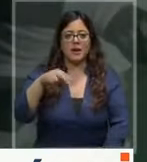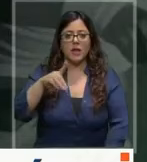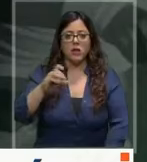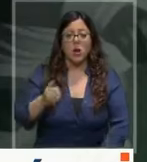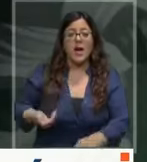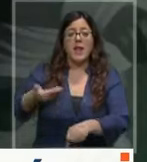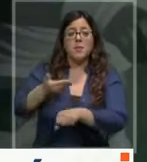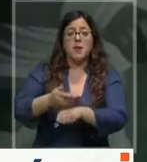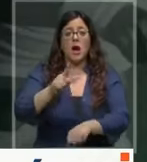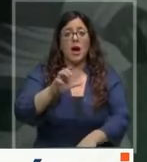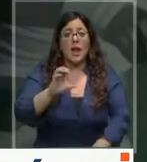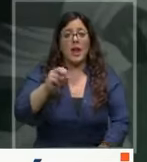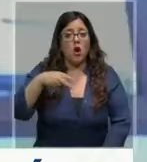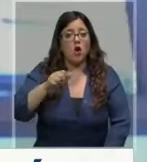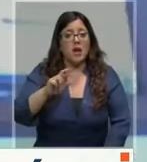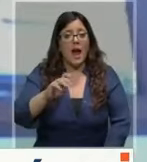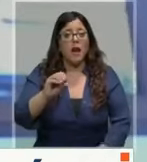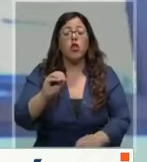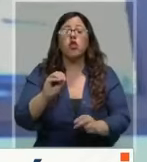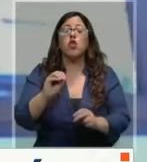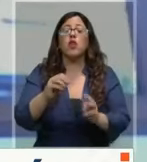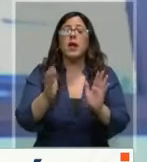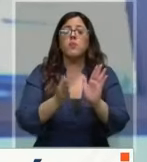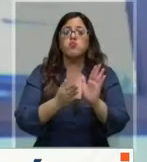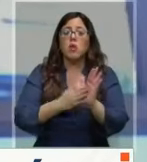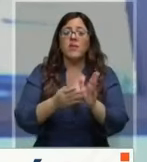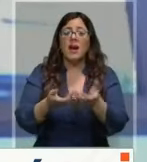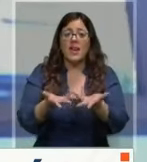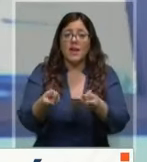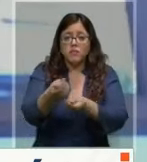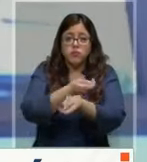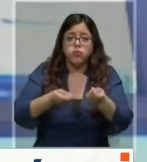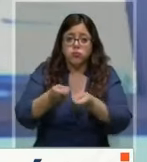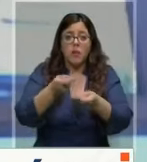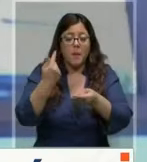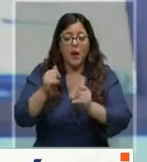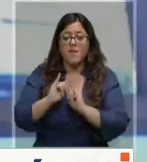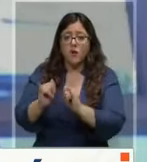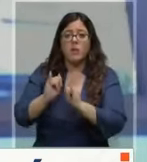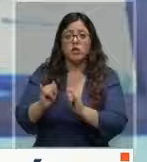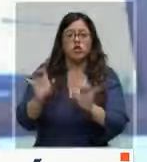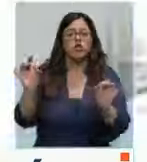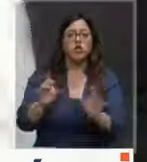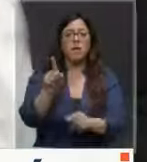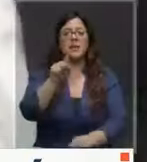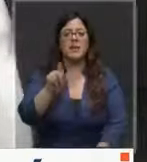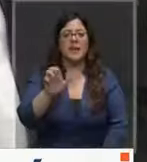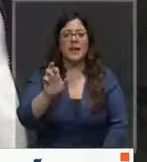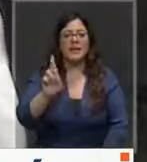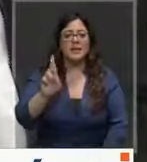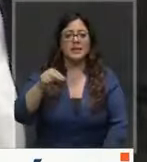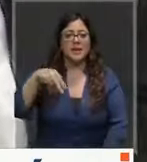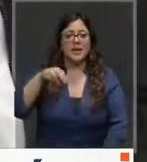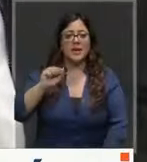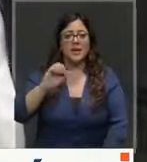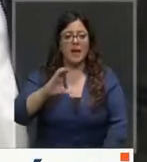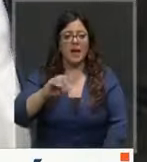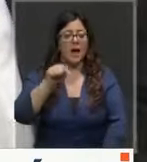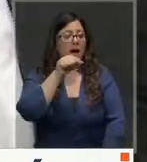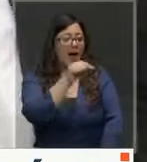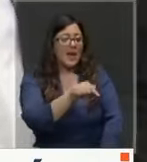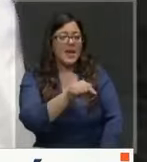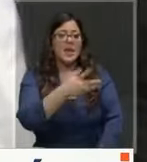los comprobantes de esas devoluciones. Nos dice que los antecedentes se los entregará al CERNAC. Está